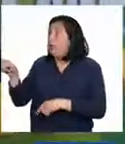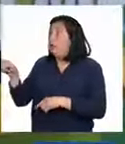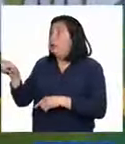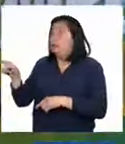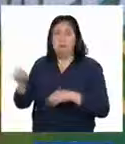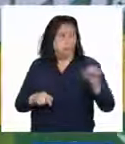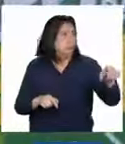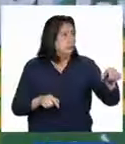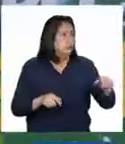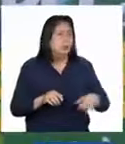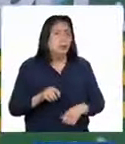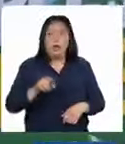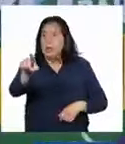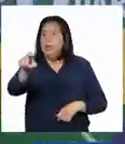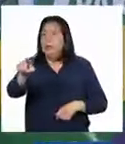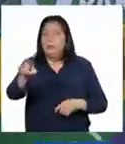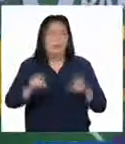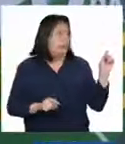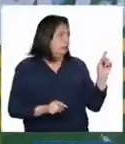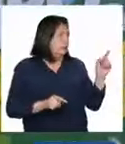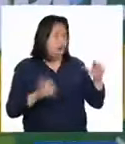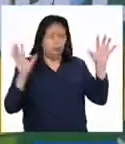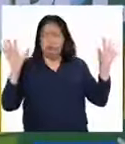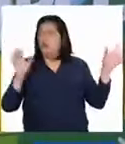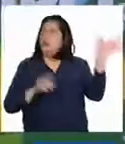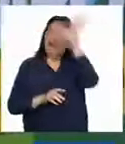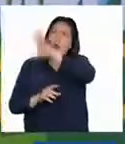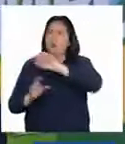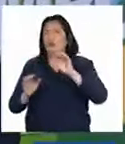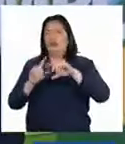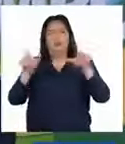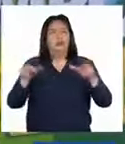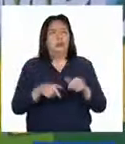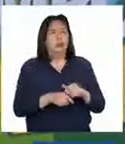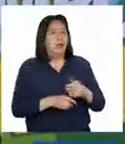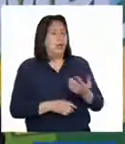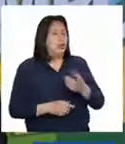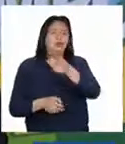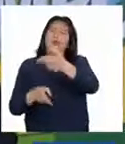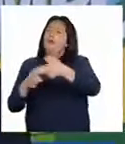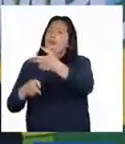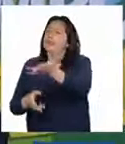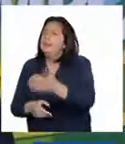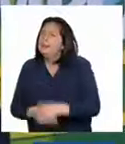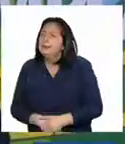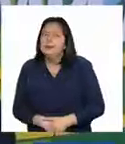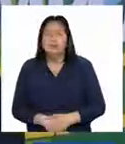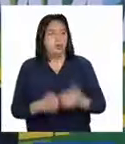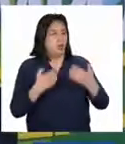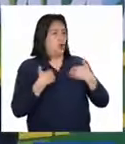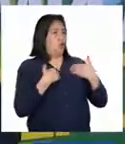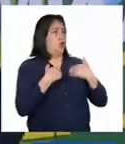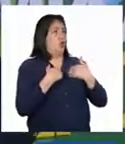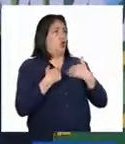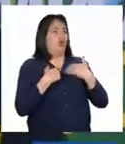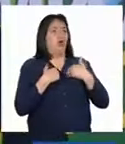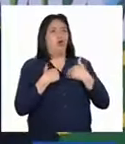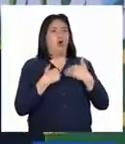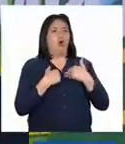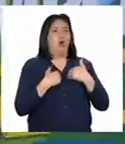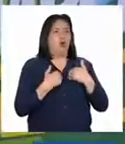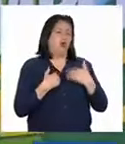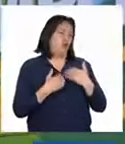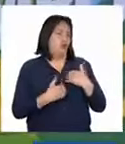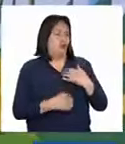¿Aquí? También. Estoy allá. Estoy en todas partes. ¿Y tú cómo te llamas? ¿Yo